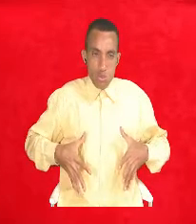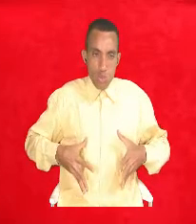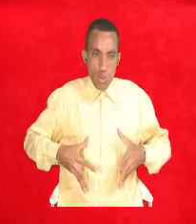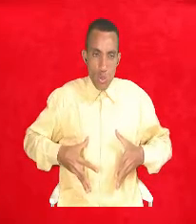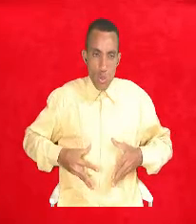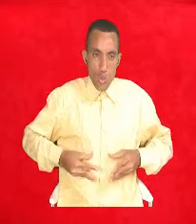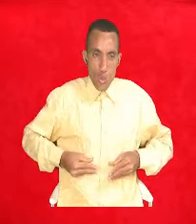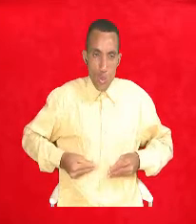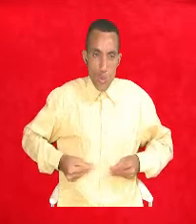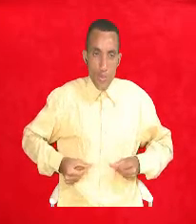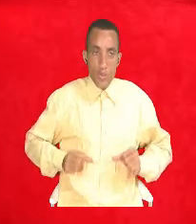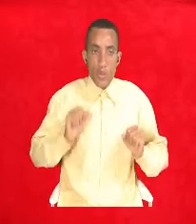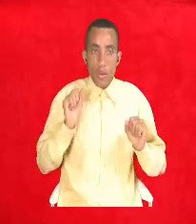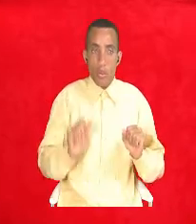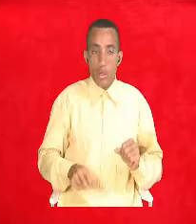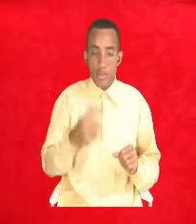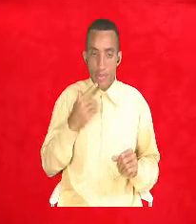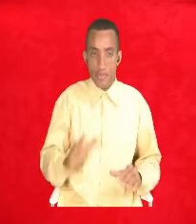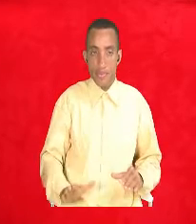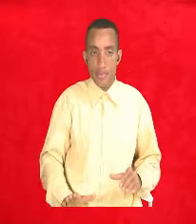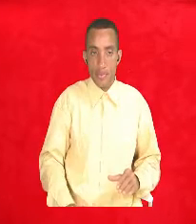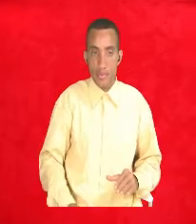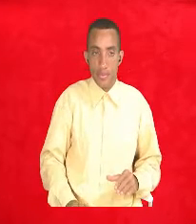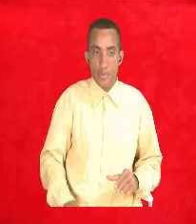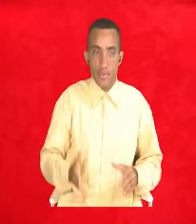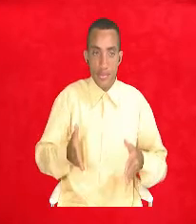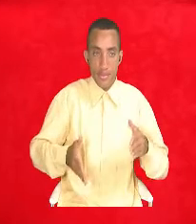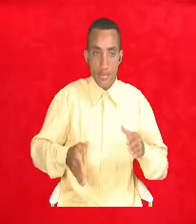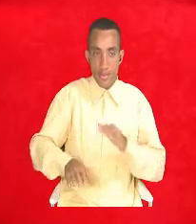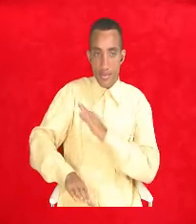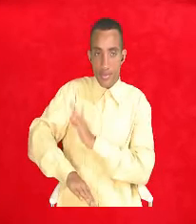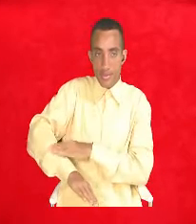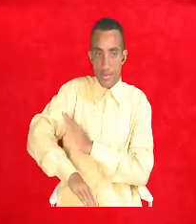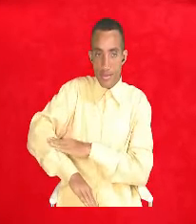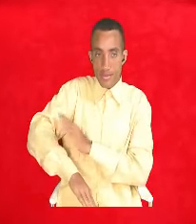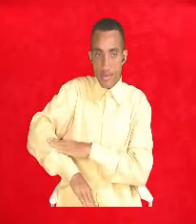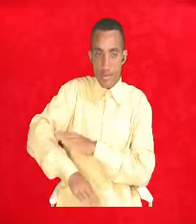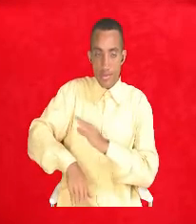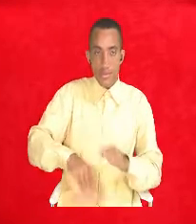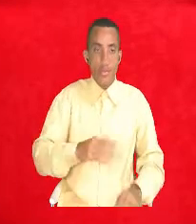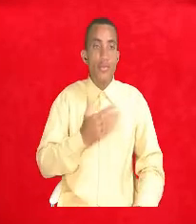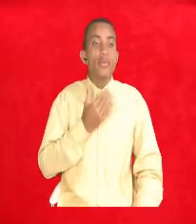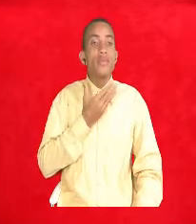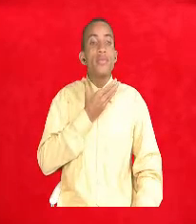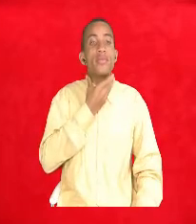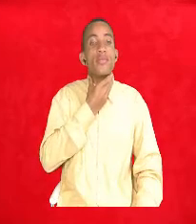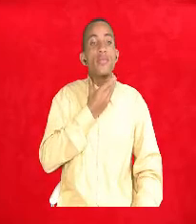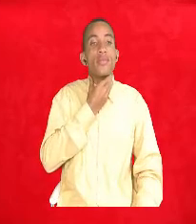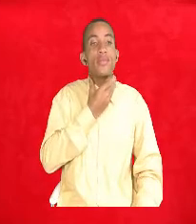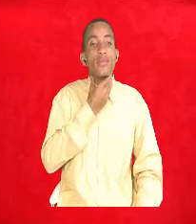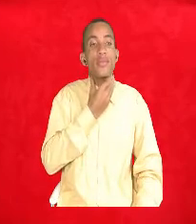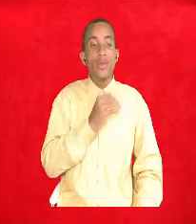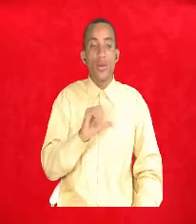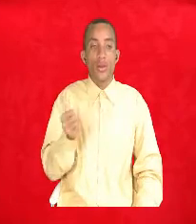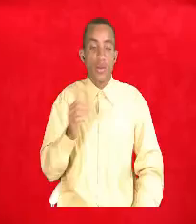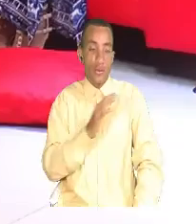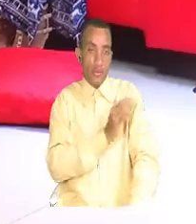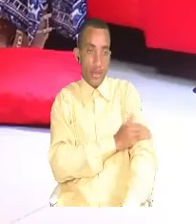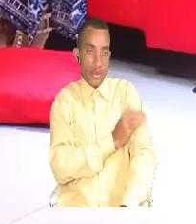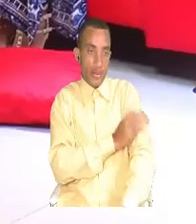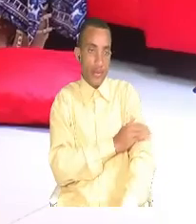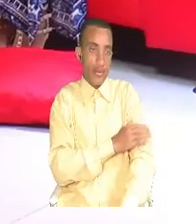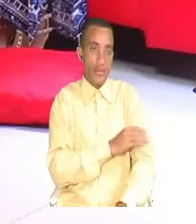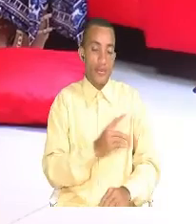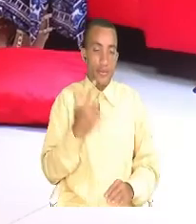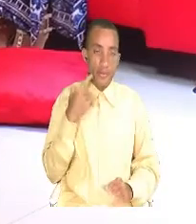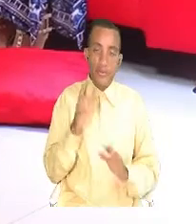puede colocar en las zonas de las piernas, abdomen, espalda, papada y en los brazos. Bueno, entonces esta es la respuesta para